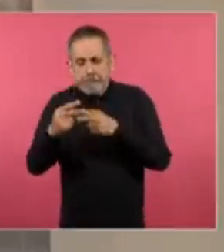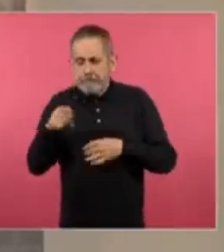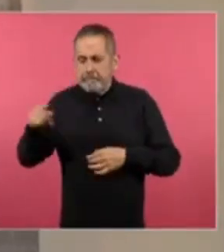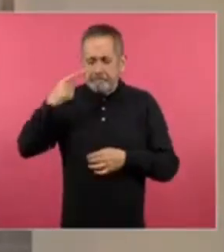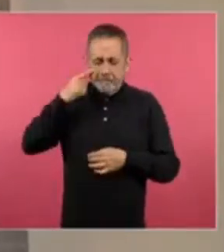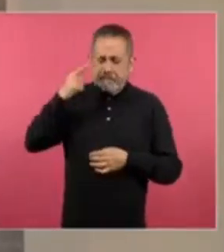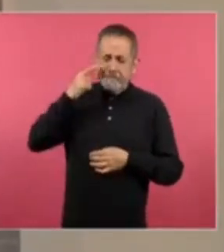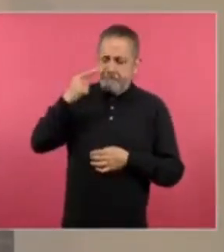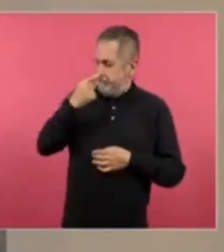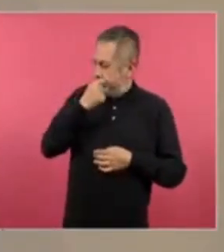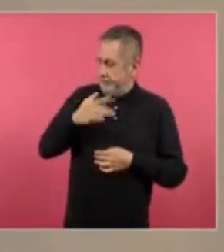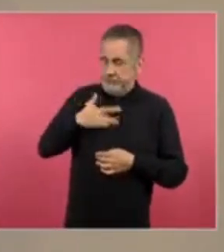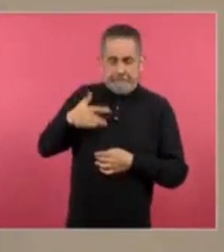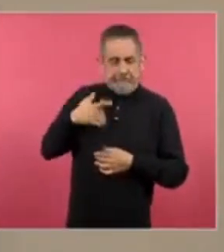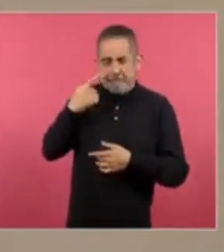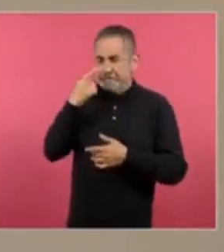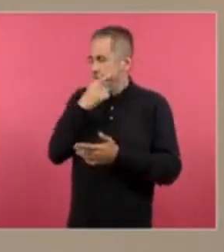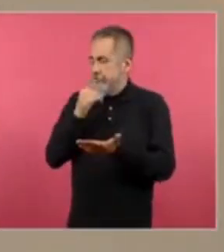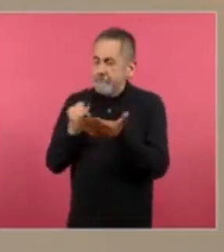de decisiones.